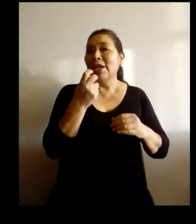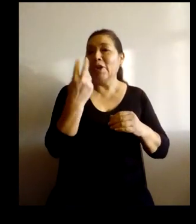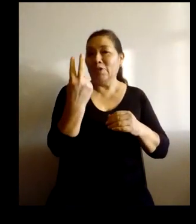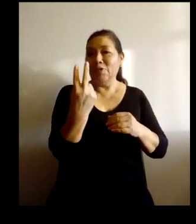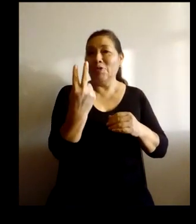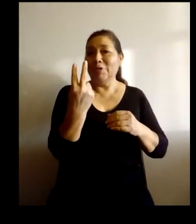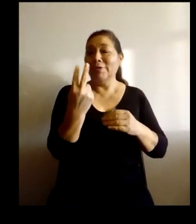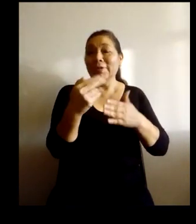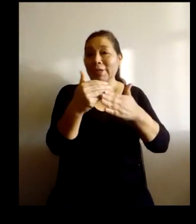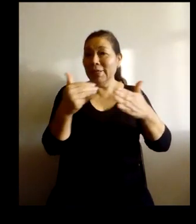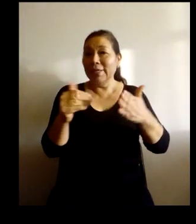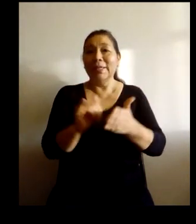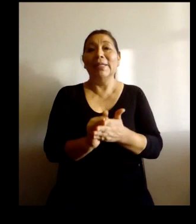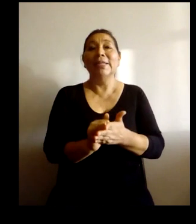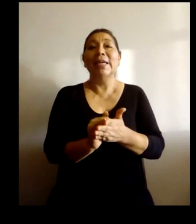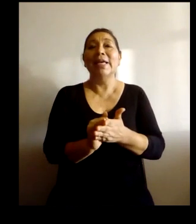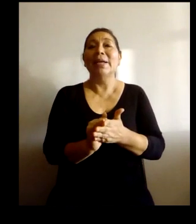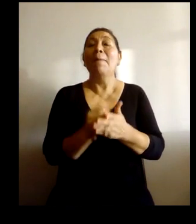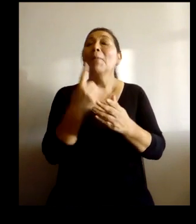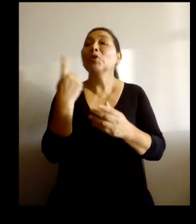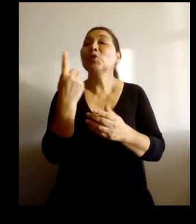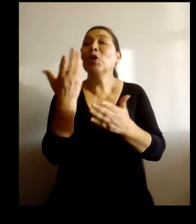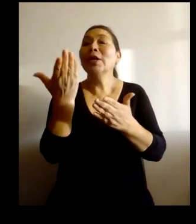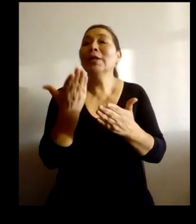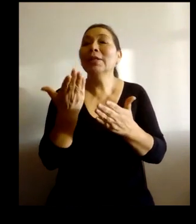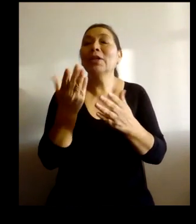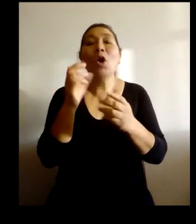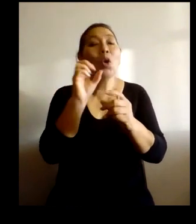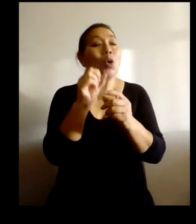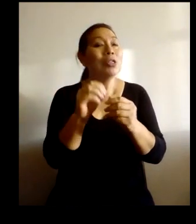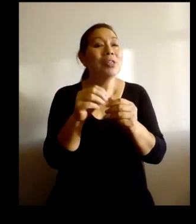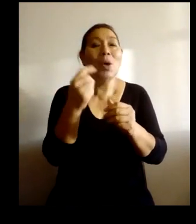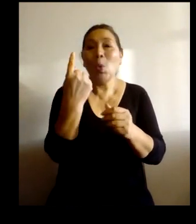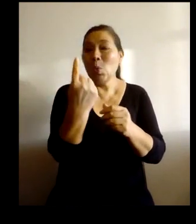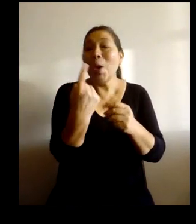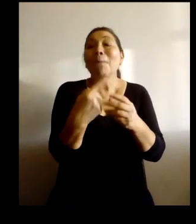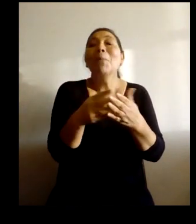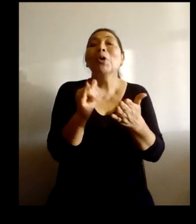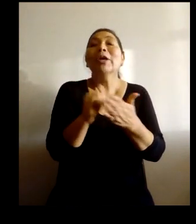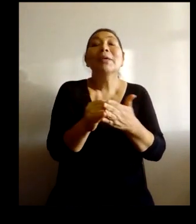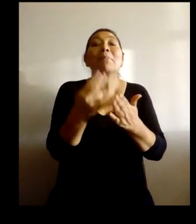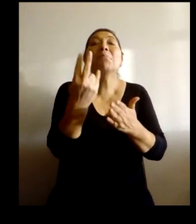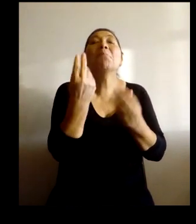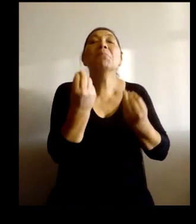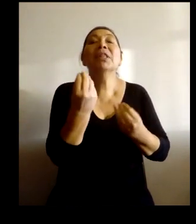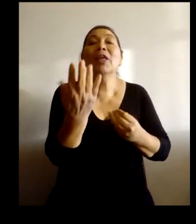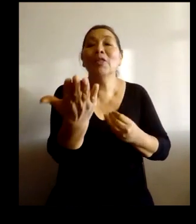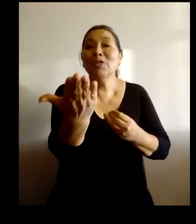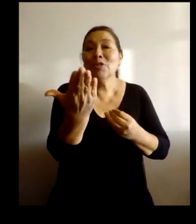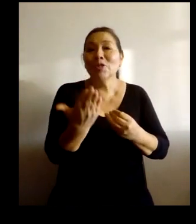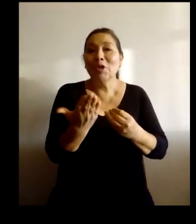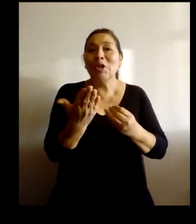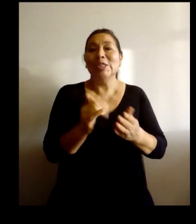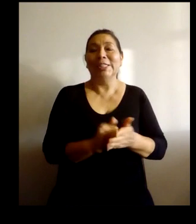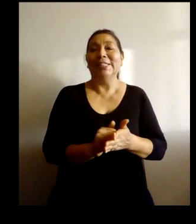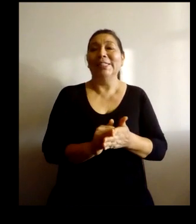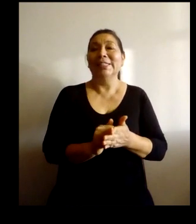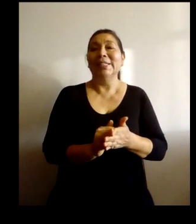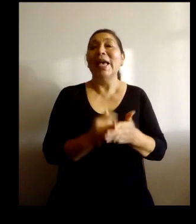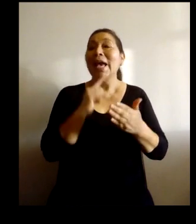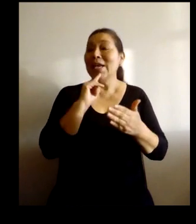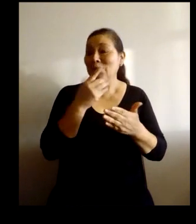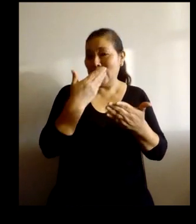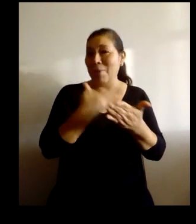2. Esto ya lo he dicho en anteriores oportunidades en el tribunal, y solamente en el expediente consta de una. ¿Por qué se piden 2? Porque la prueba